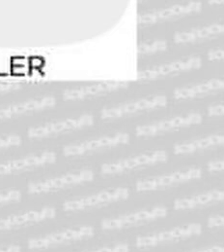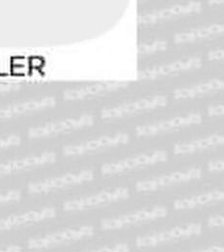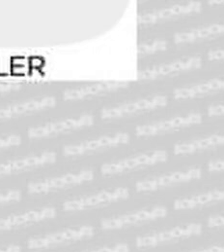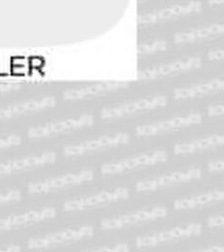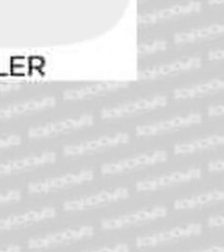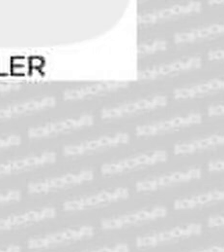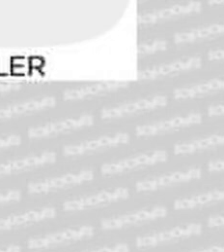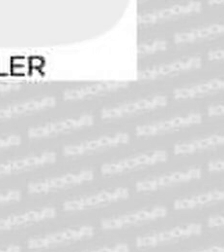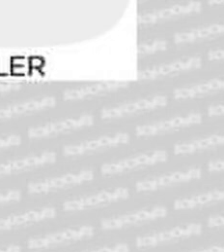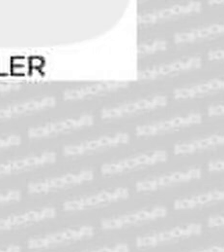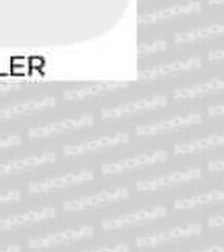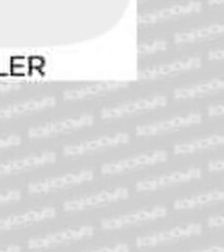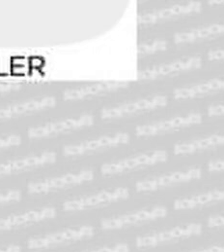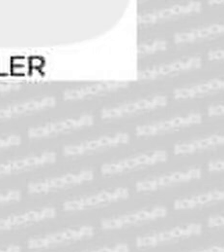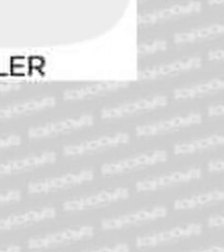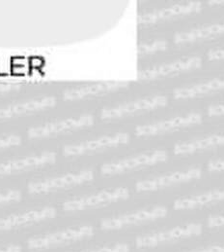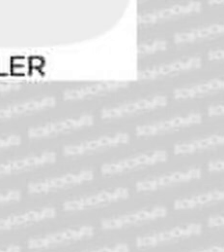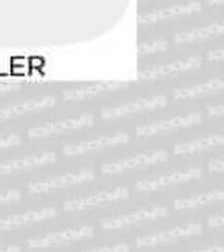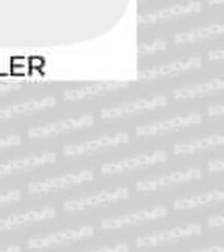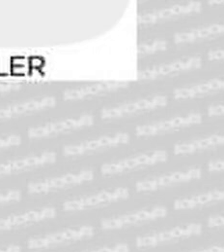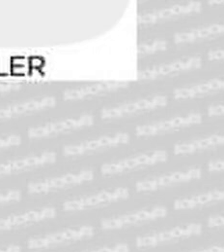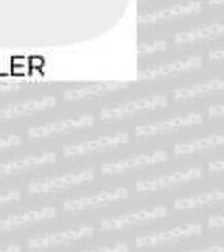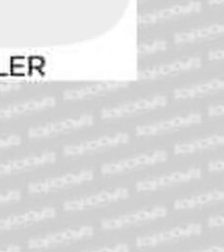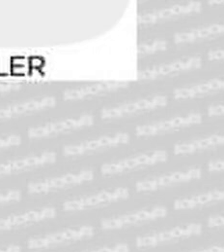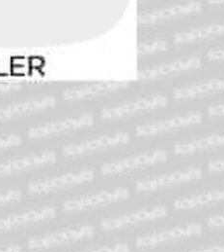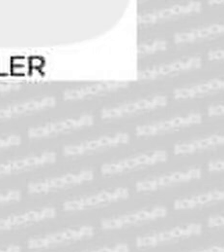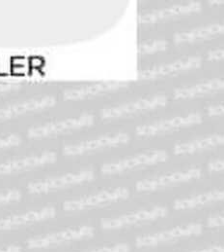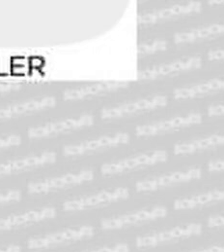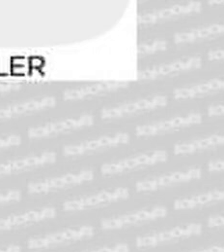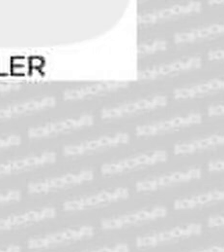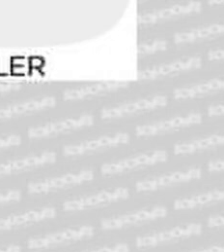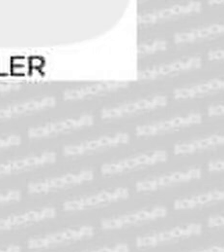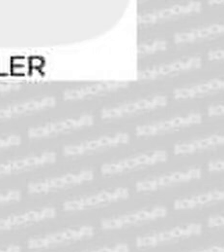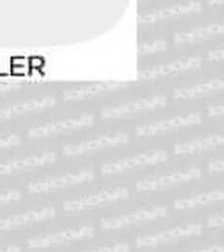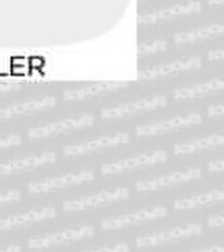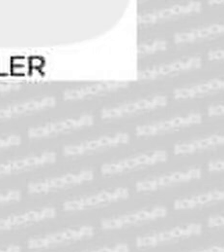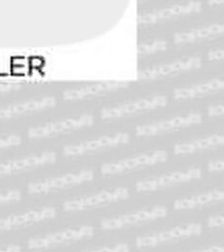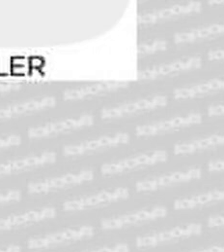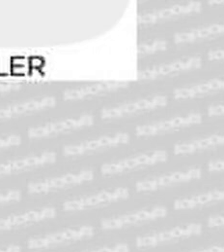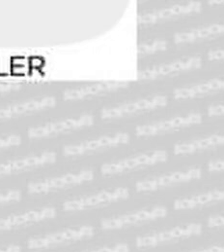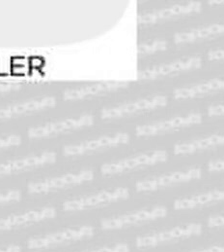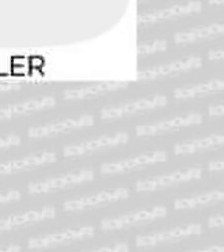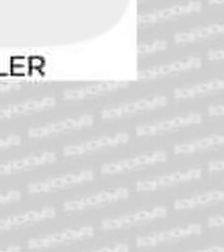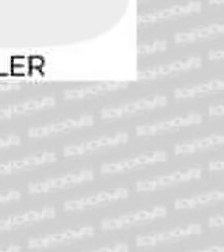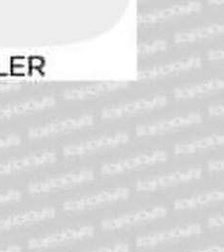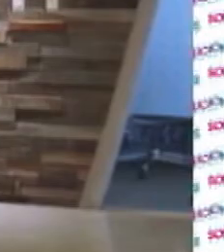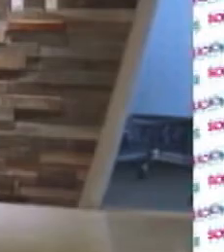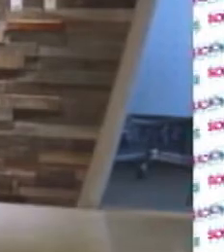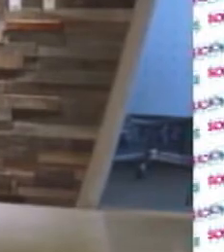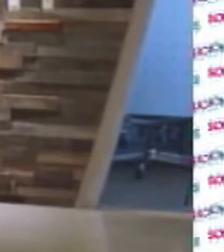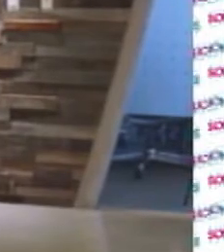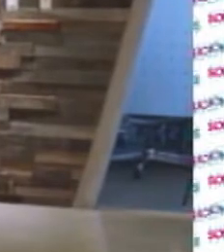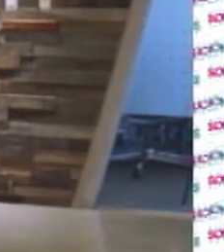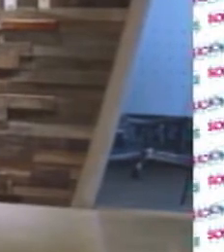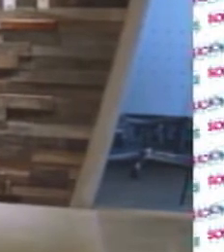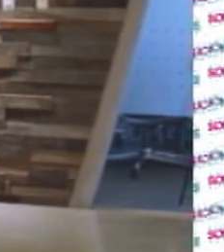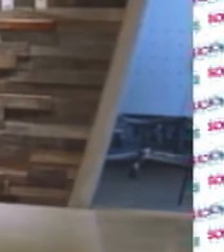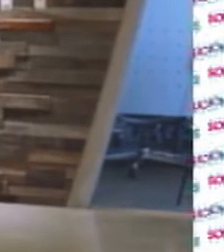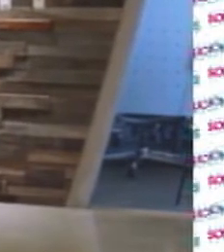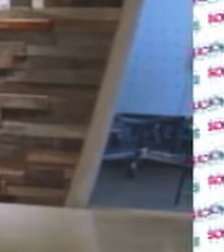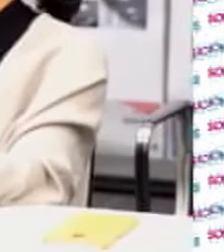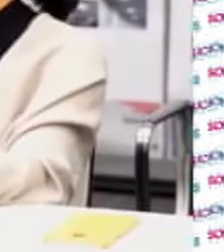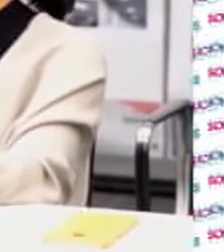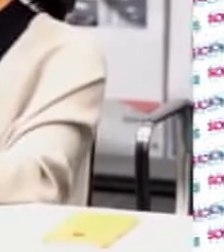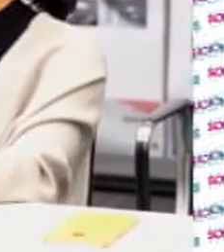contratar 30 personas que se sumarán a otras 14 que ya se encuentran contratadas a marzo de este año. Los nuevos